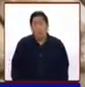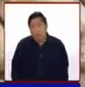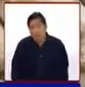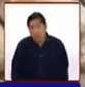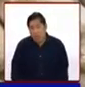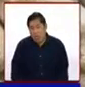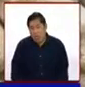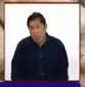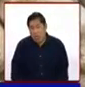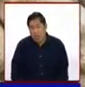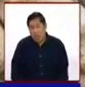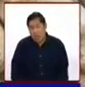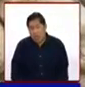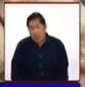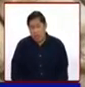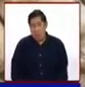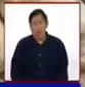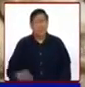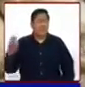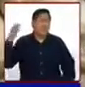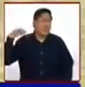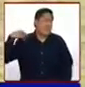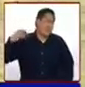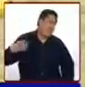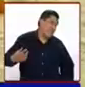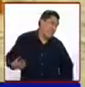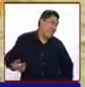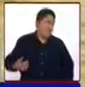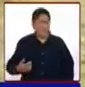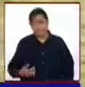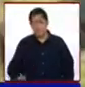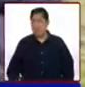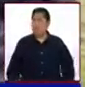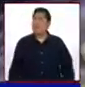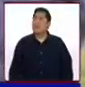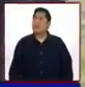alcanzado llegamos aquí a traer, de cargado aquí. La espalda. De espalda, después.